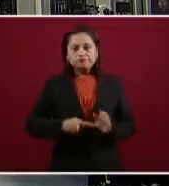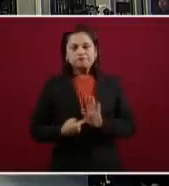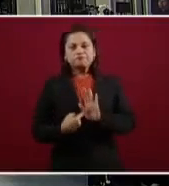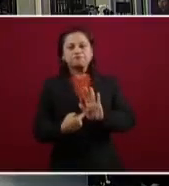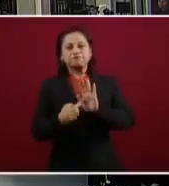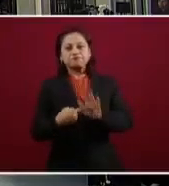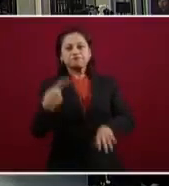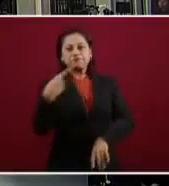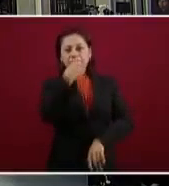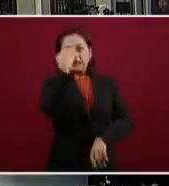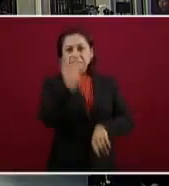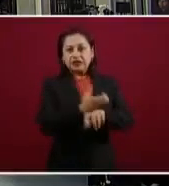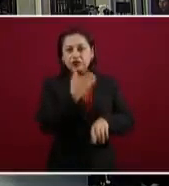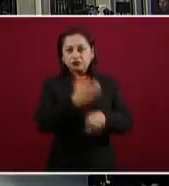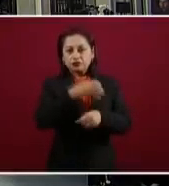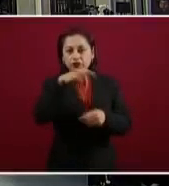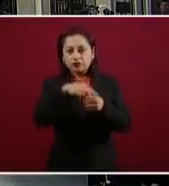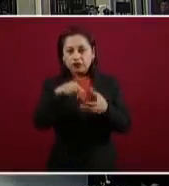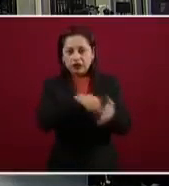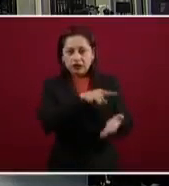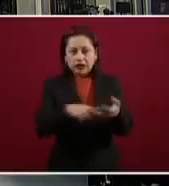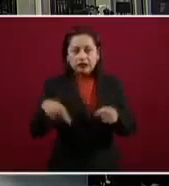los medios de comunicación